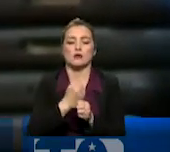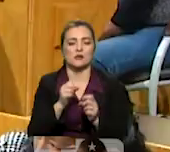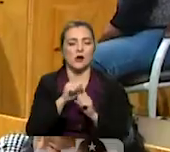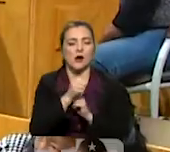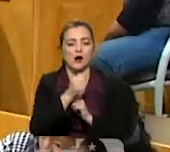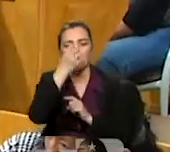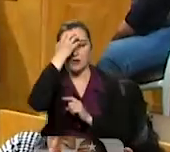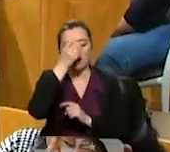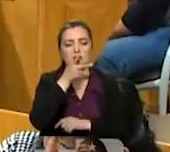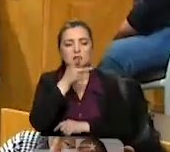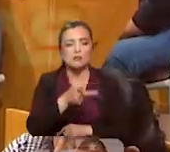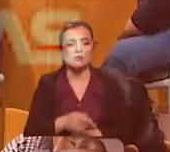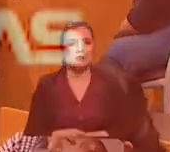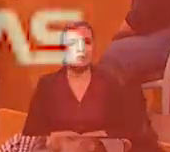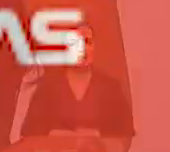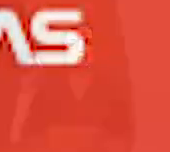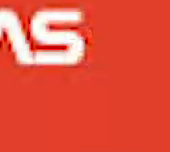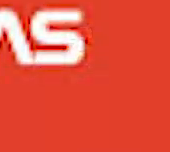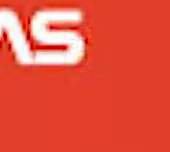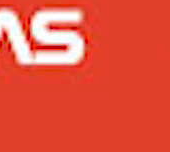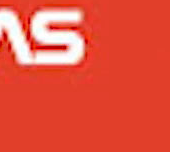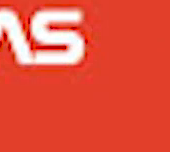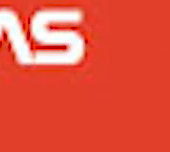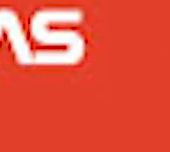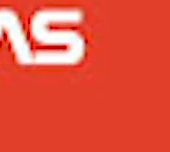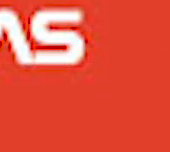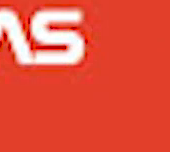quito paúl coelho 24 horas